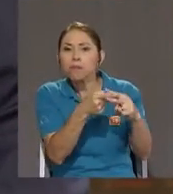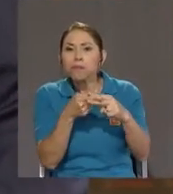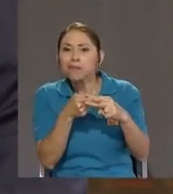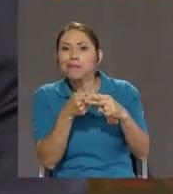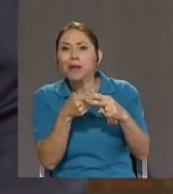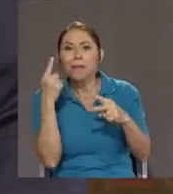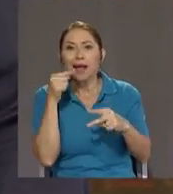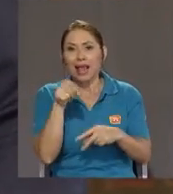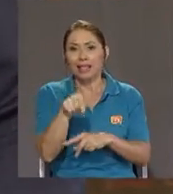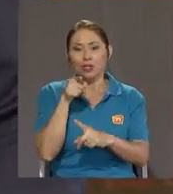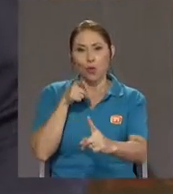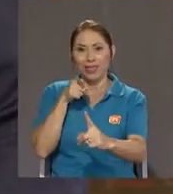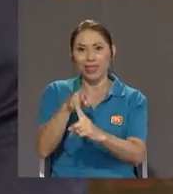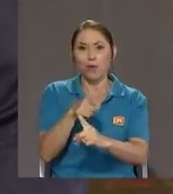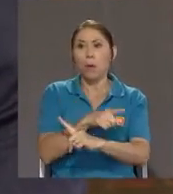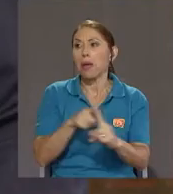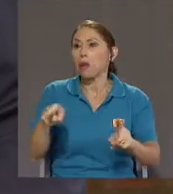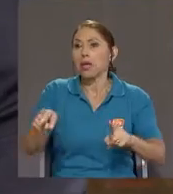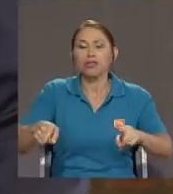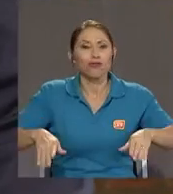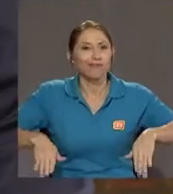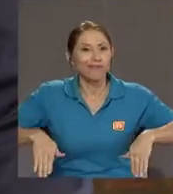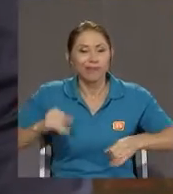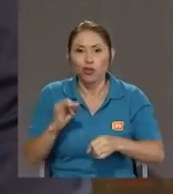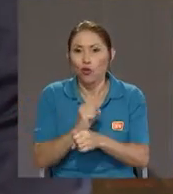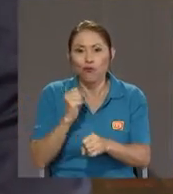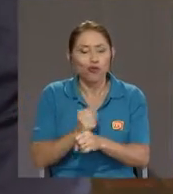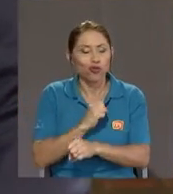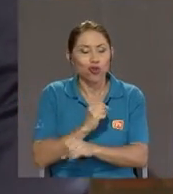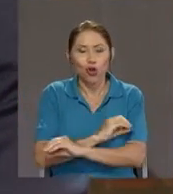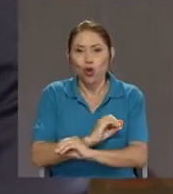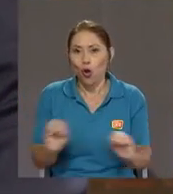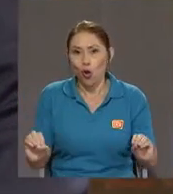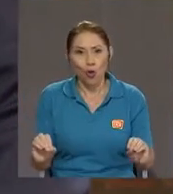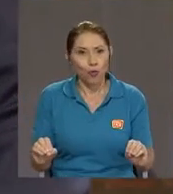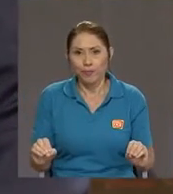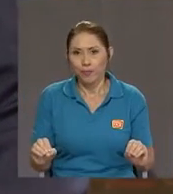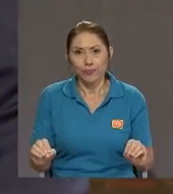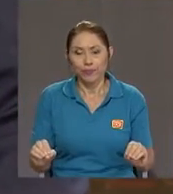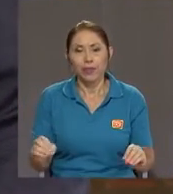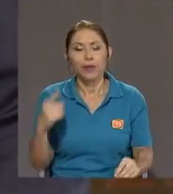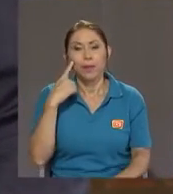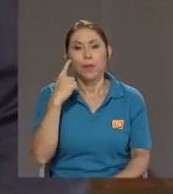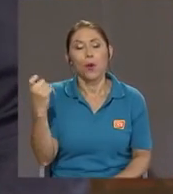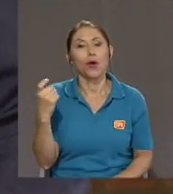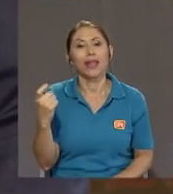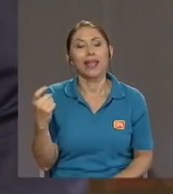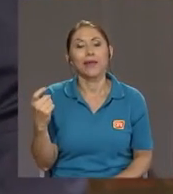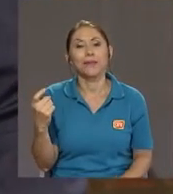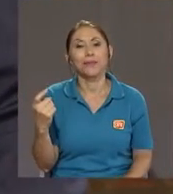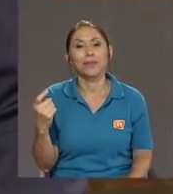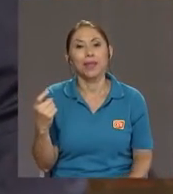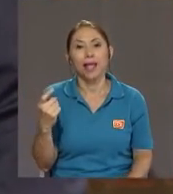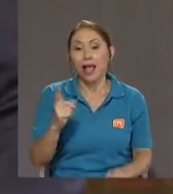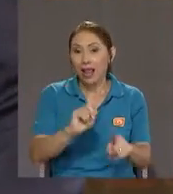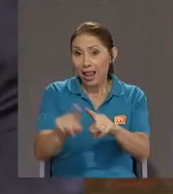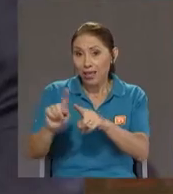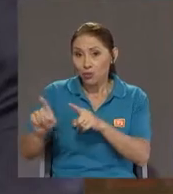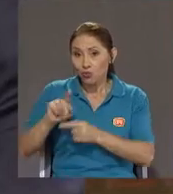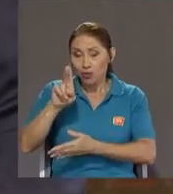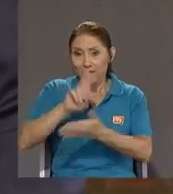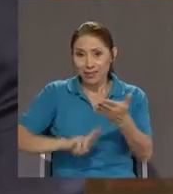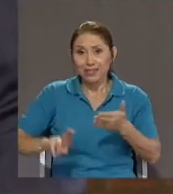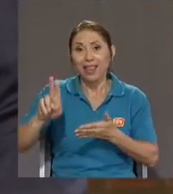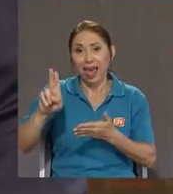objetivo. Y no funcionó, no funcionó para nada, porque las universidades,